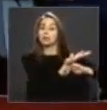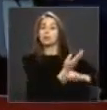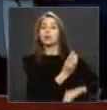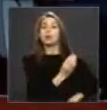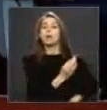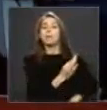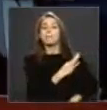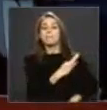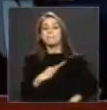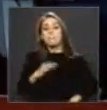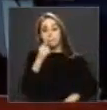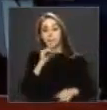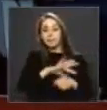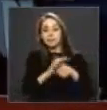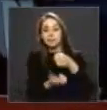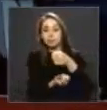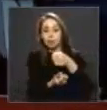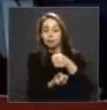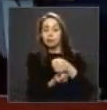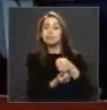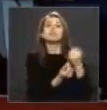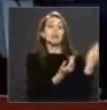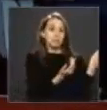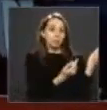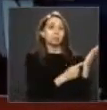Hacienda que proponga